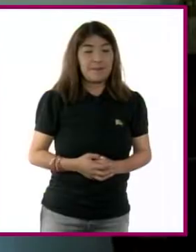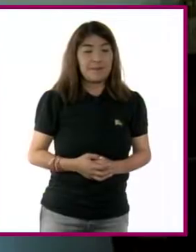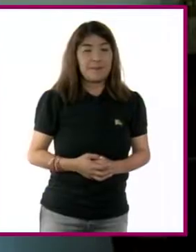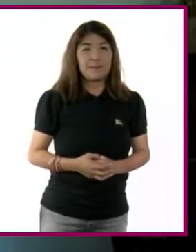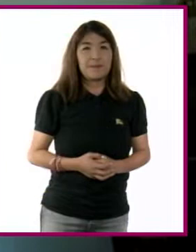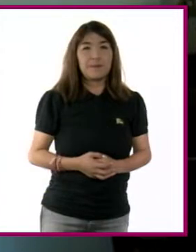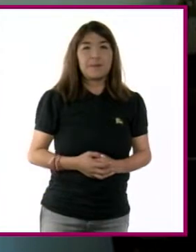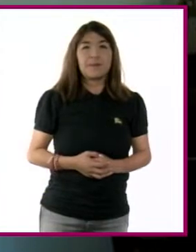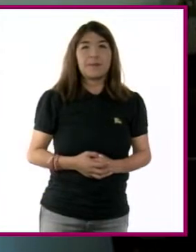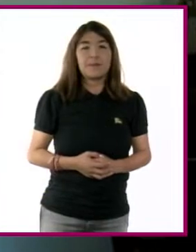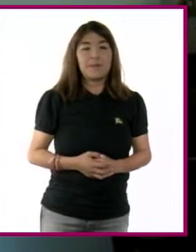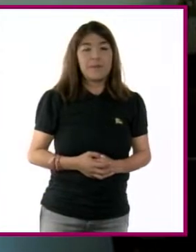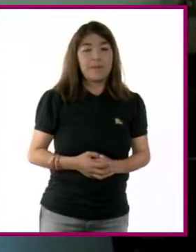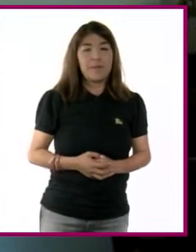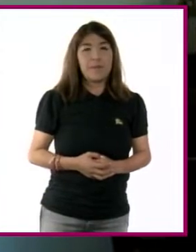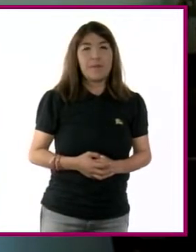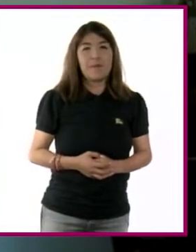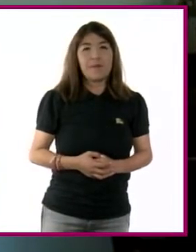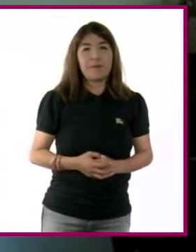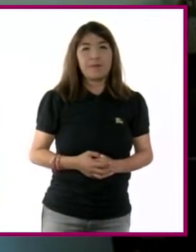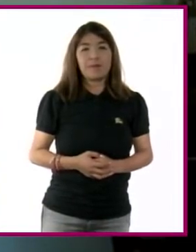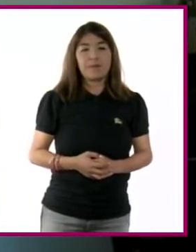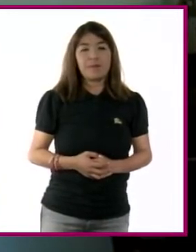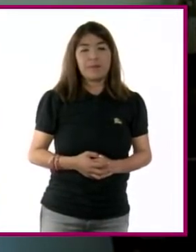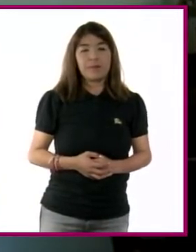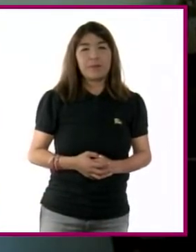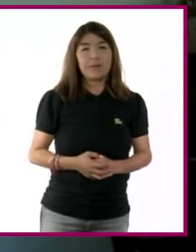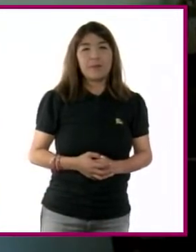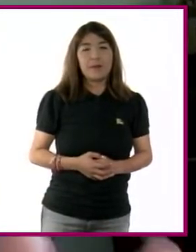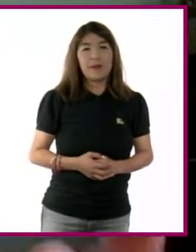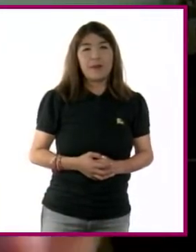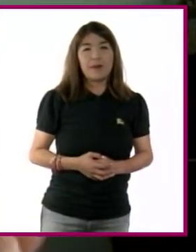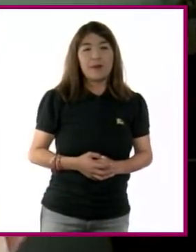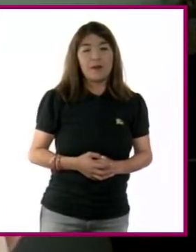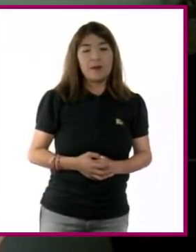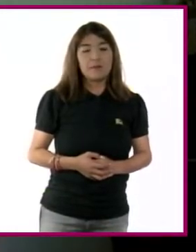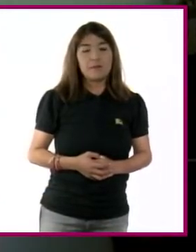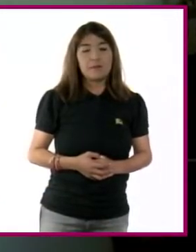En términos generales, creo que